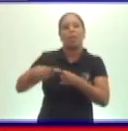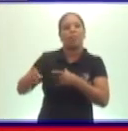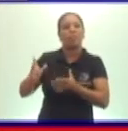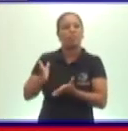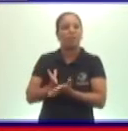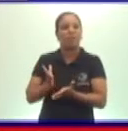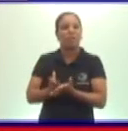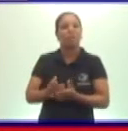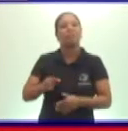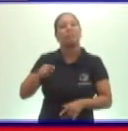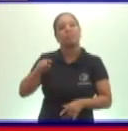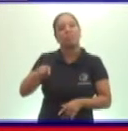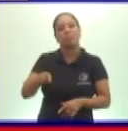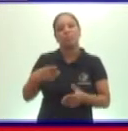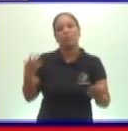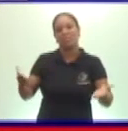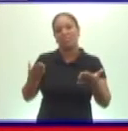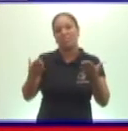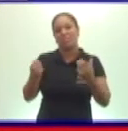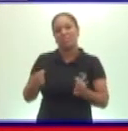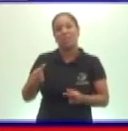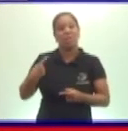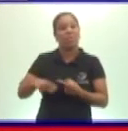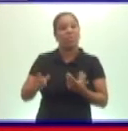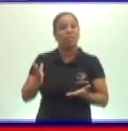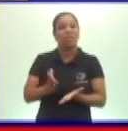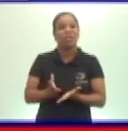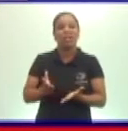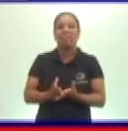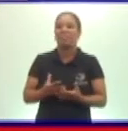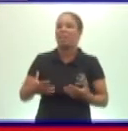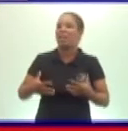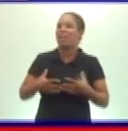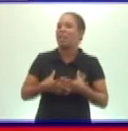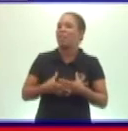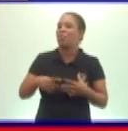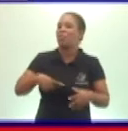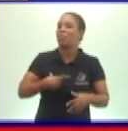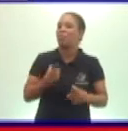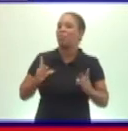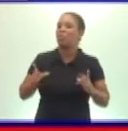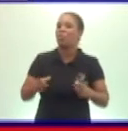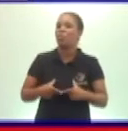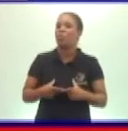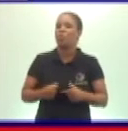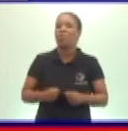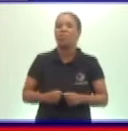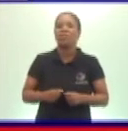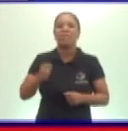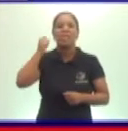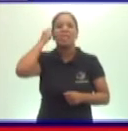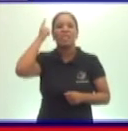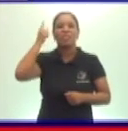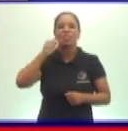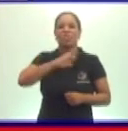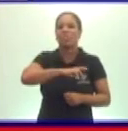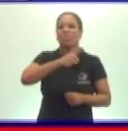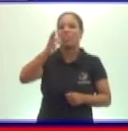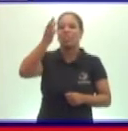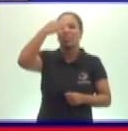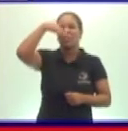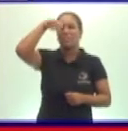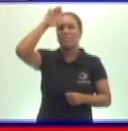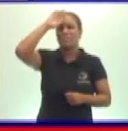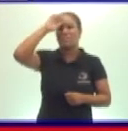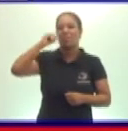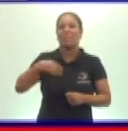que vas a desarrollar. La próxima clase está relacionada con la cultura política y la ideología de la Revolución Cubana